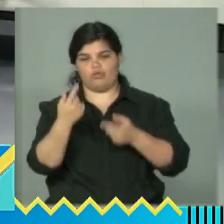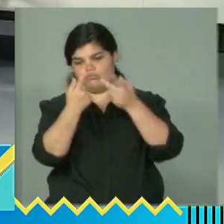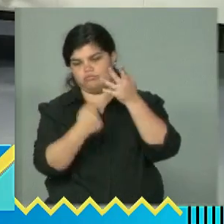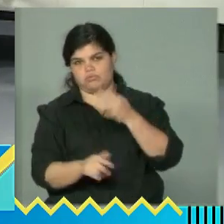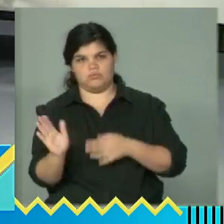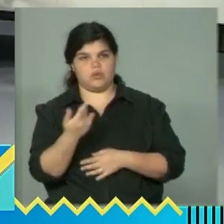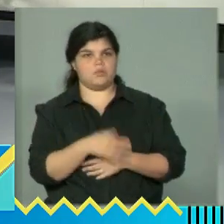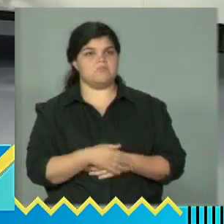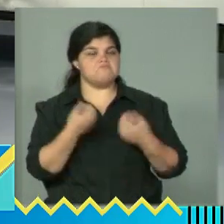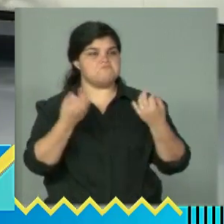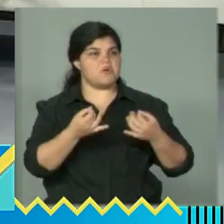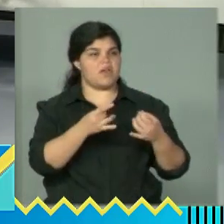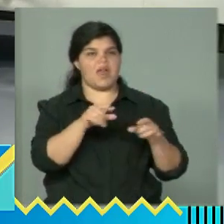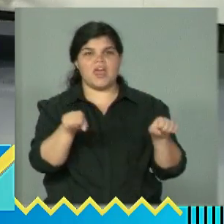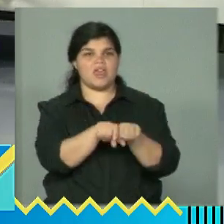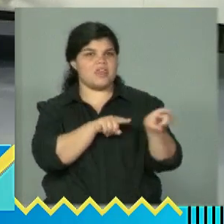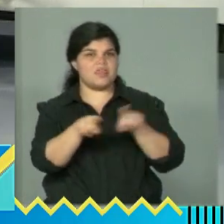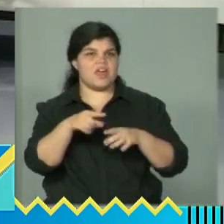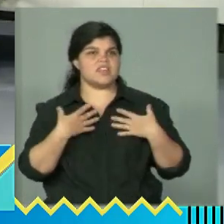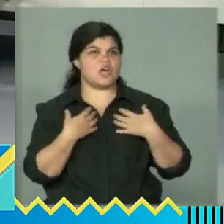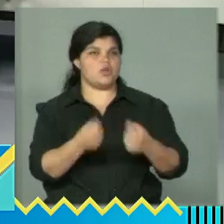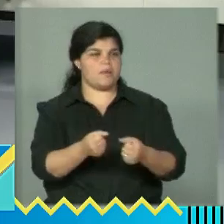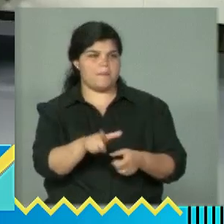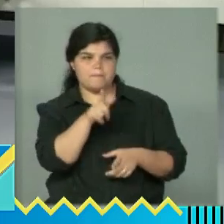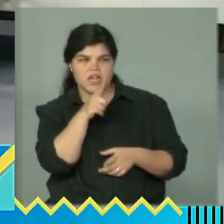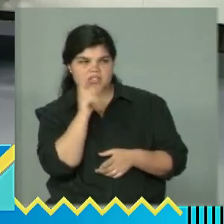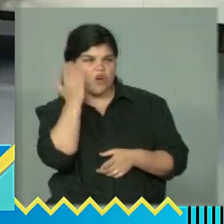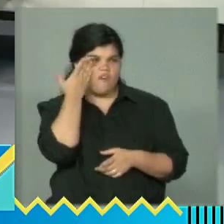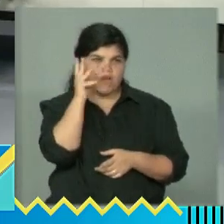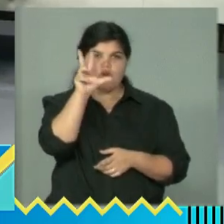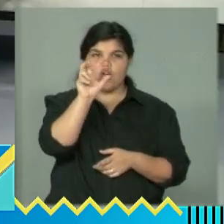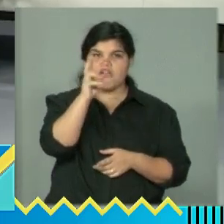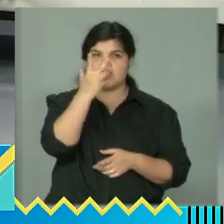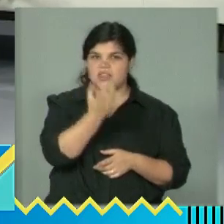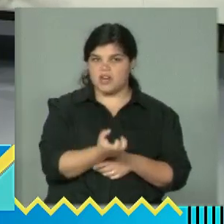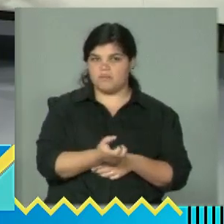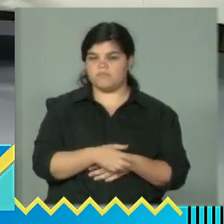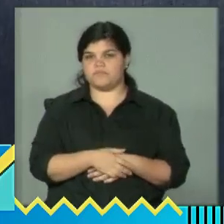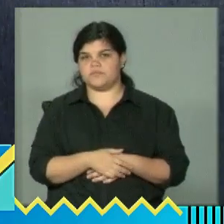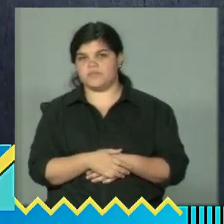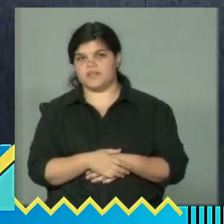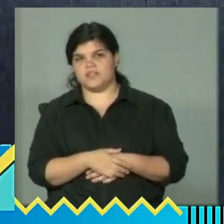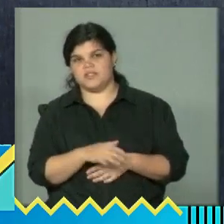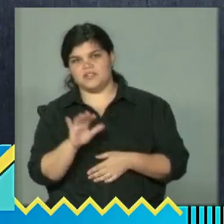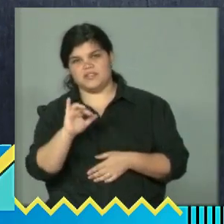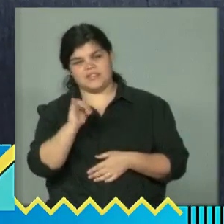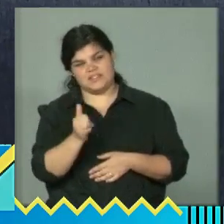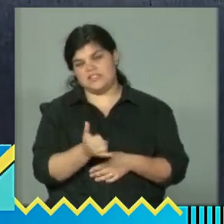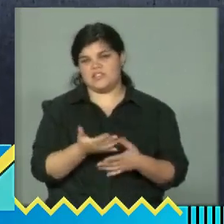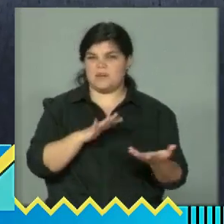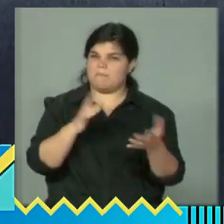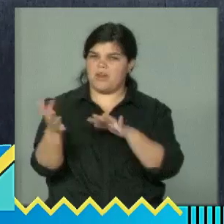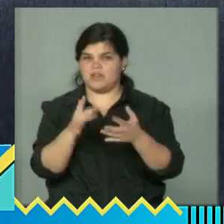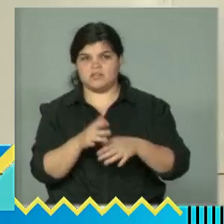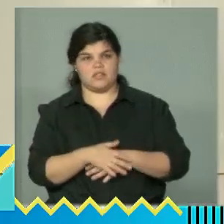Una red social saludable. Claro. Está buenísimo. Es como un Facebook, un Instagram. Algo así. Un Instagram y un Facebook saludable. Saludable,